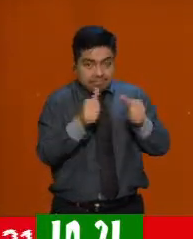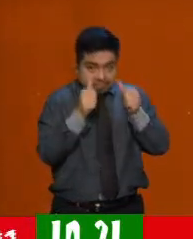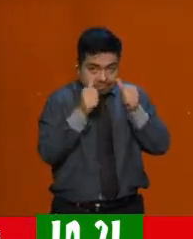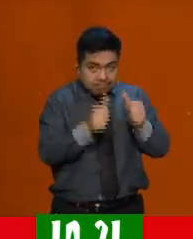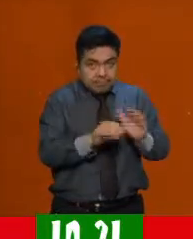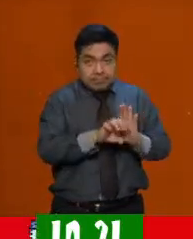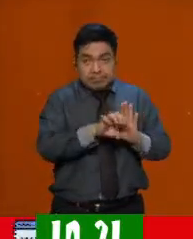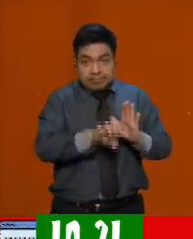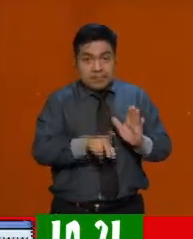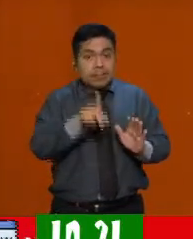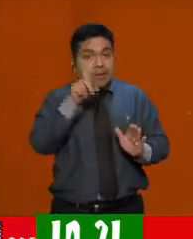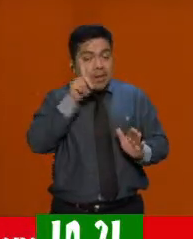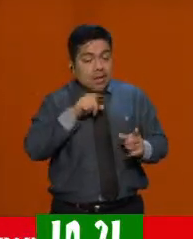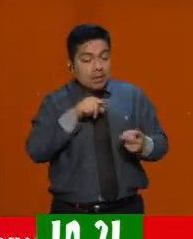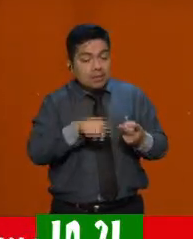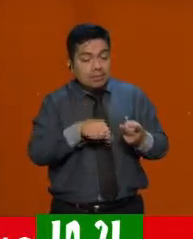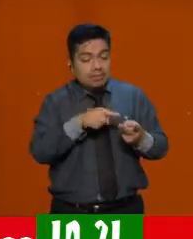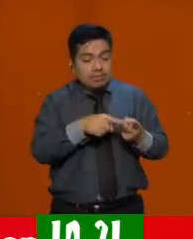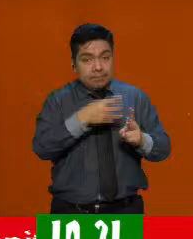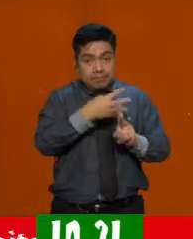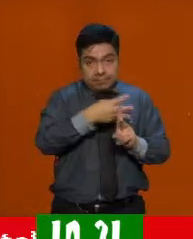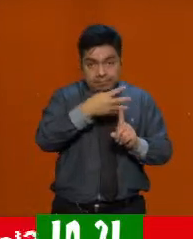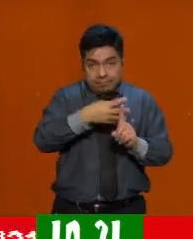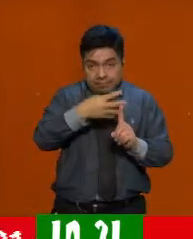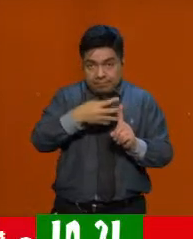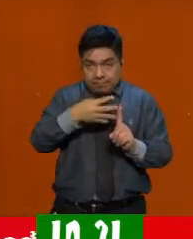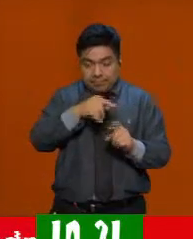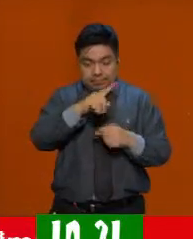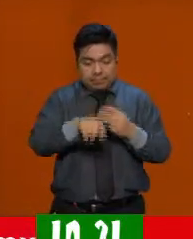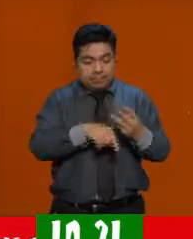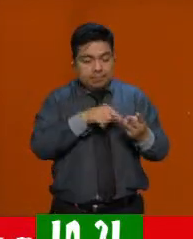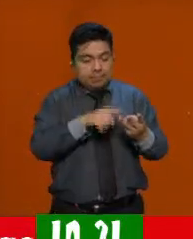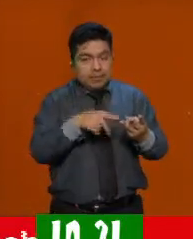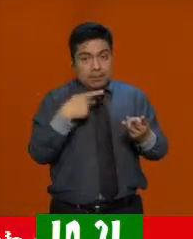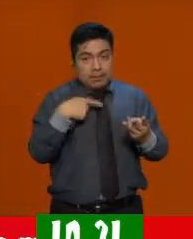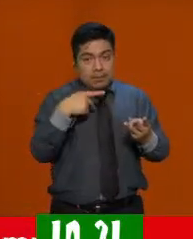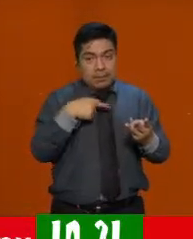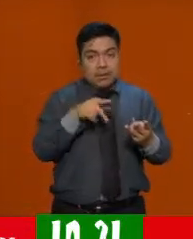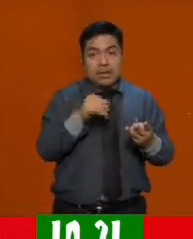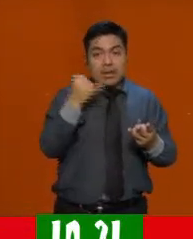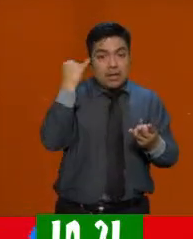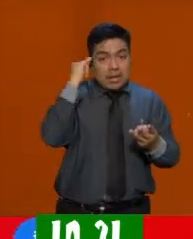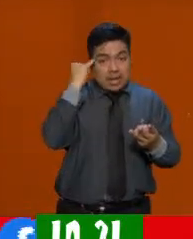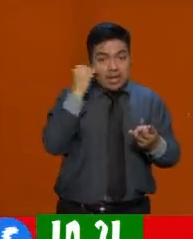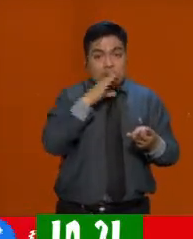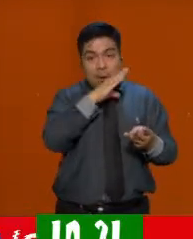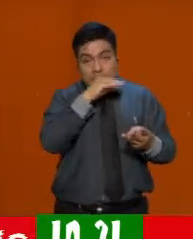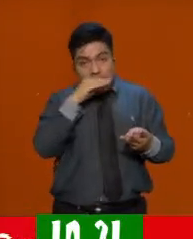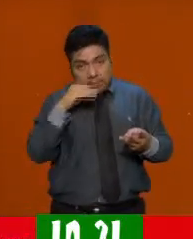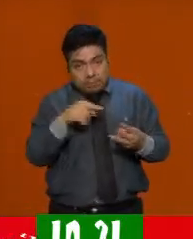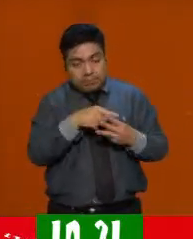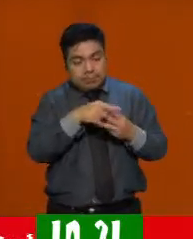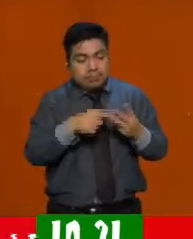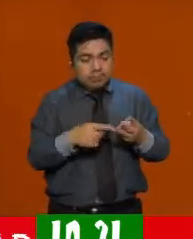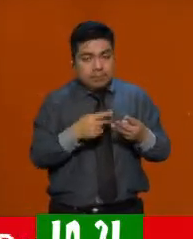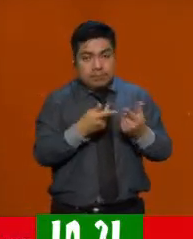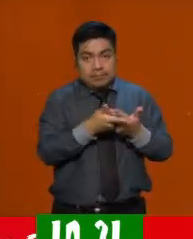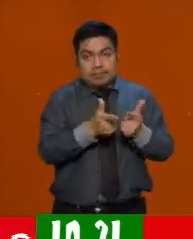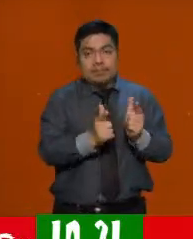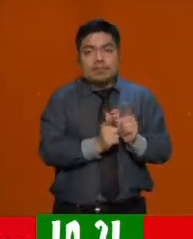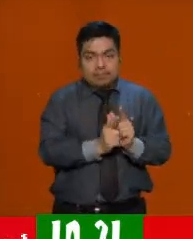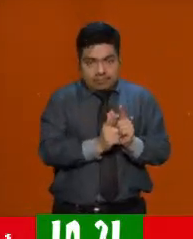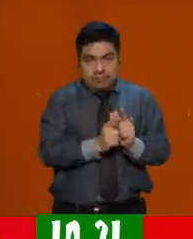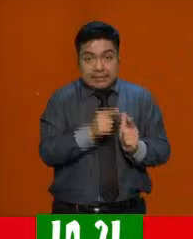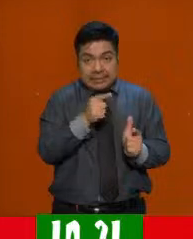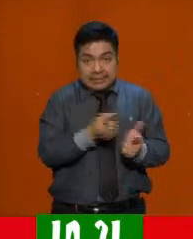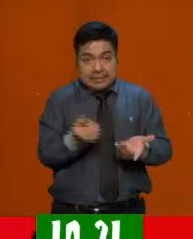ser mujeres, miembros de la comunidad LGBT, personas racializadas como indígenas o afro, como poblaciones más